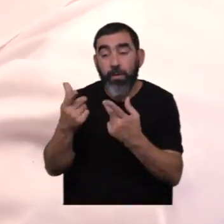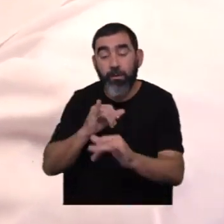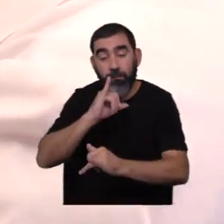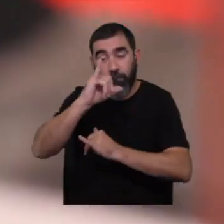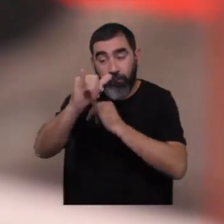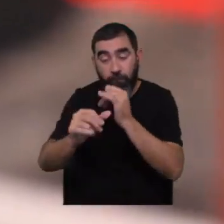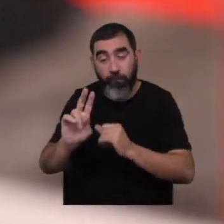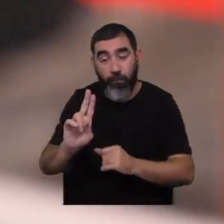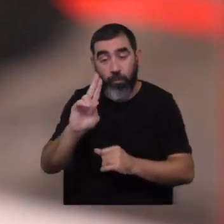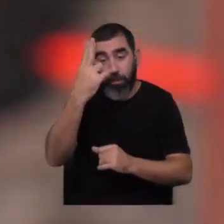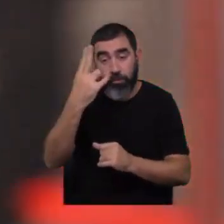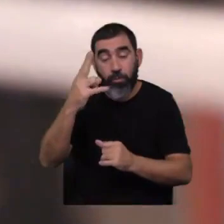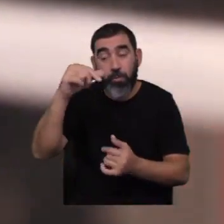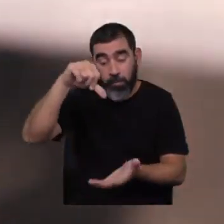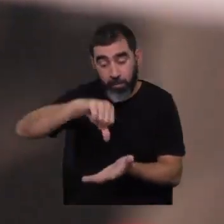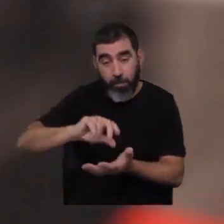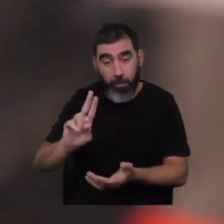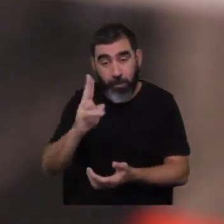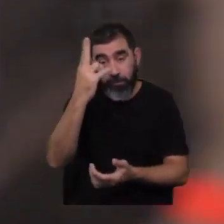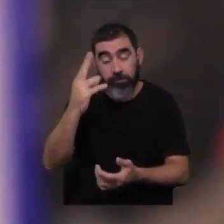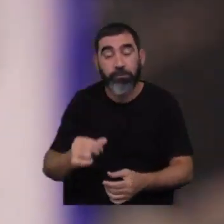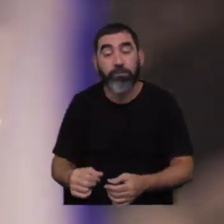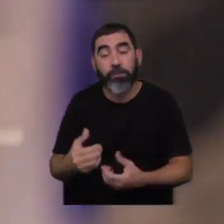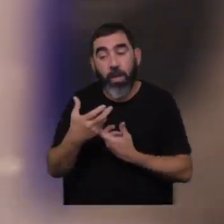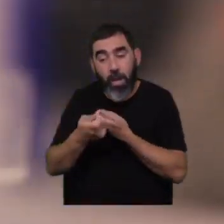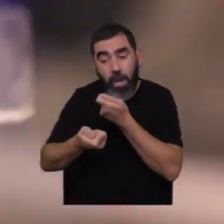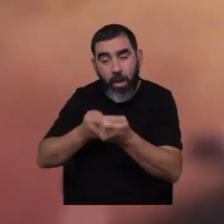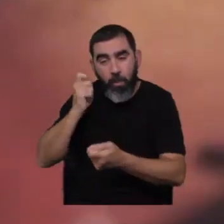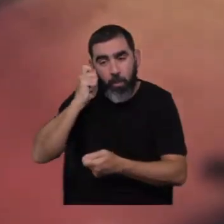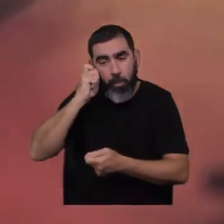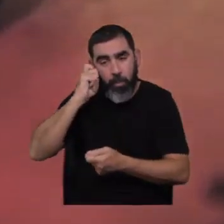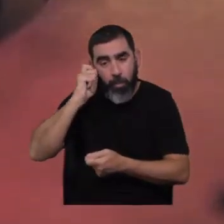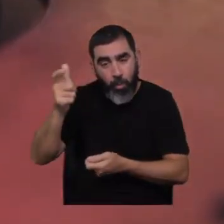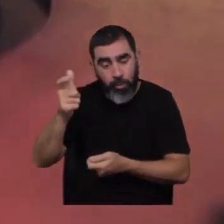de Uruguay, de nuestro país, que aporta conocimiento